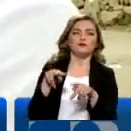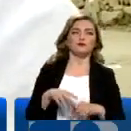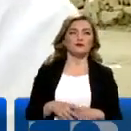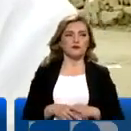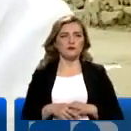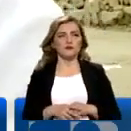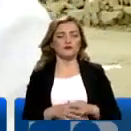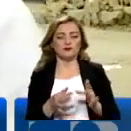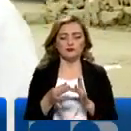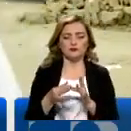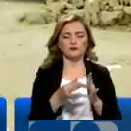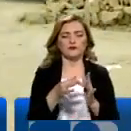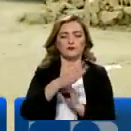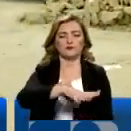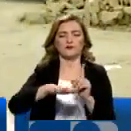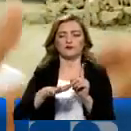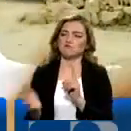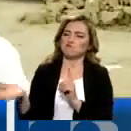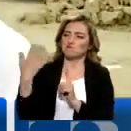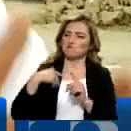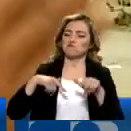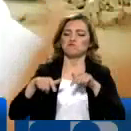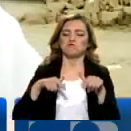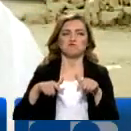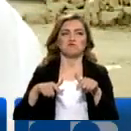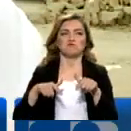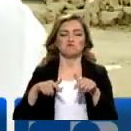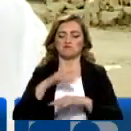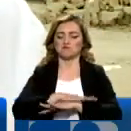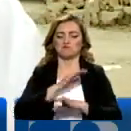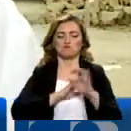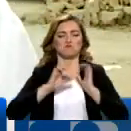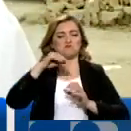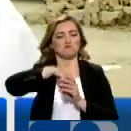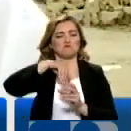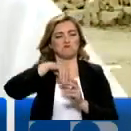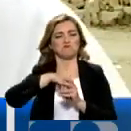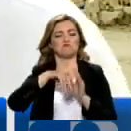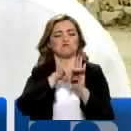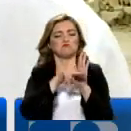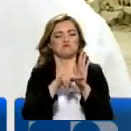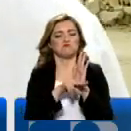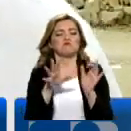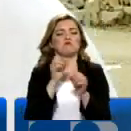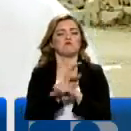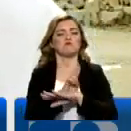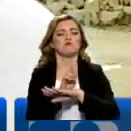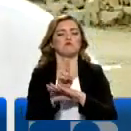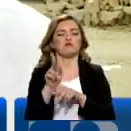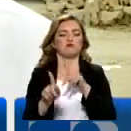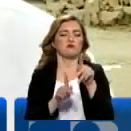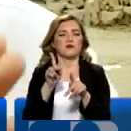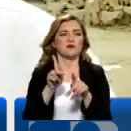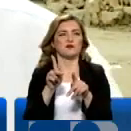guía a un guía ambiental que te oriente como debes comportarte en el dentro de la playa cuáles son las normas de uso de la playa de